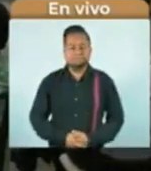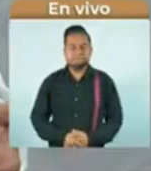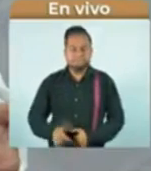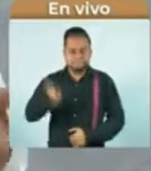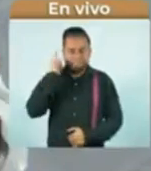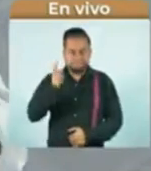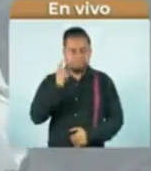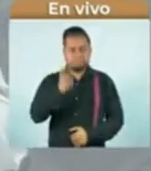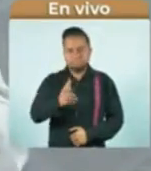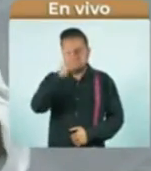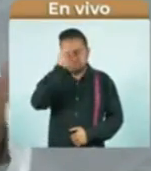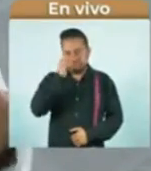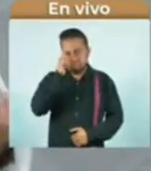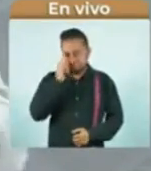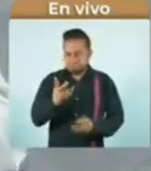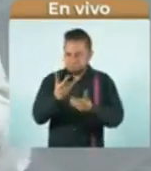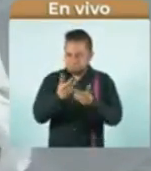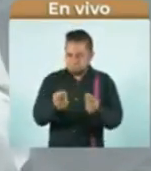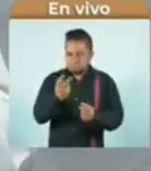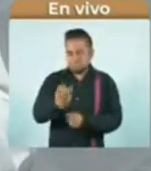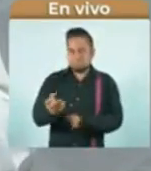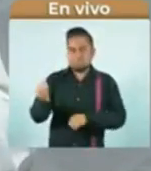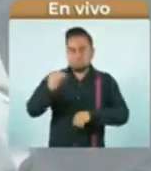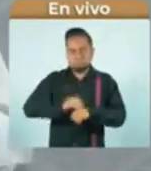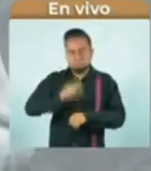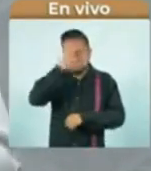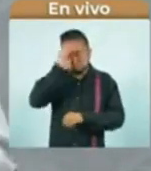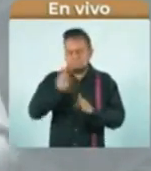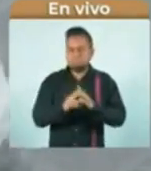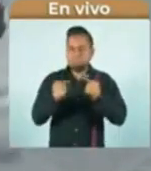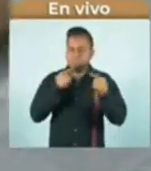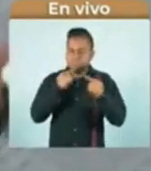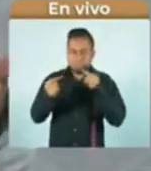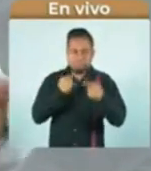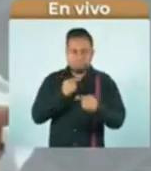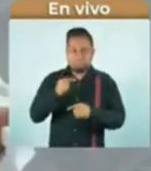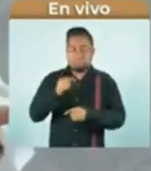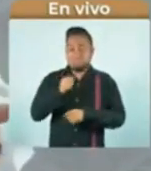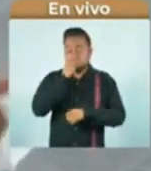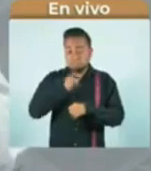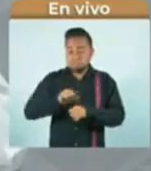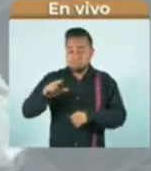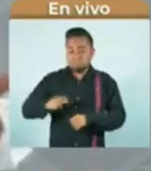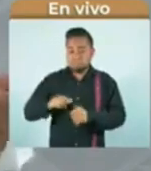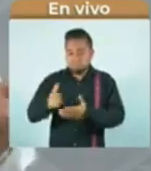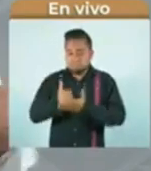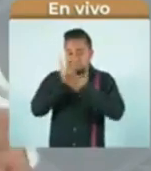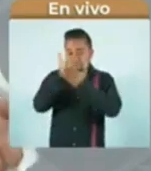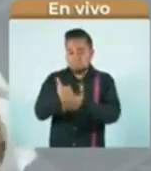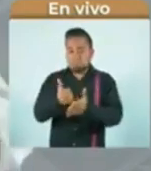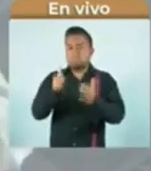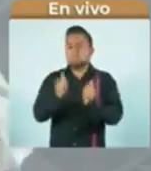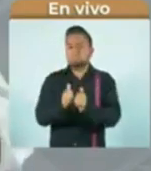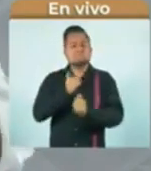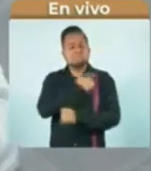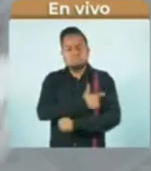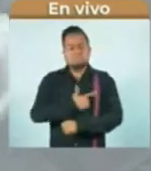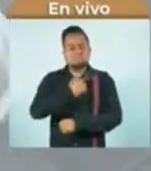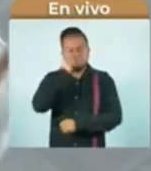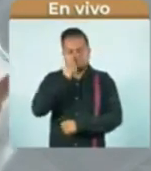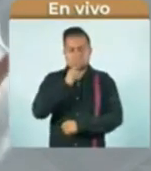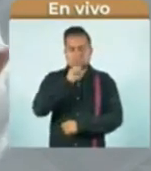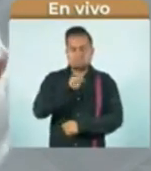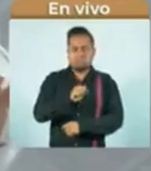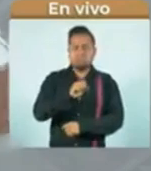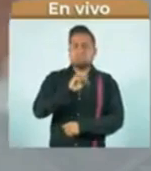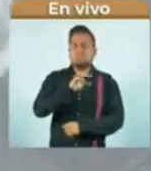haya un acuerdo reparatorio, un acuerdo conciliatorio. Si la SEGO tiene que intervenir para propiciarlo con SICT, lo vamos a hacer, y